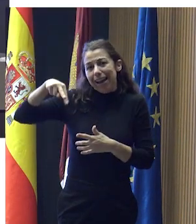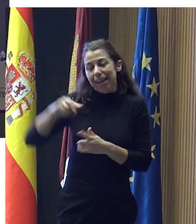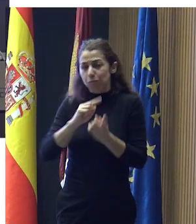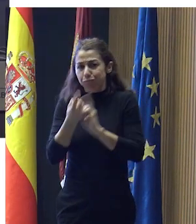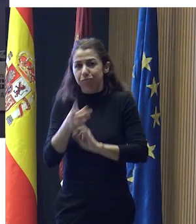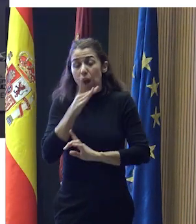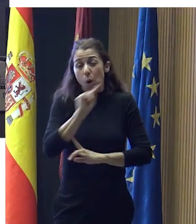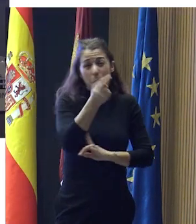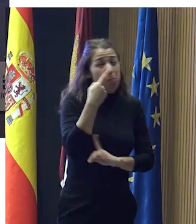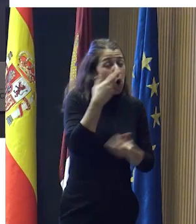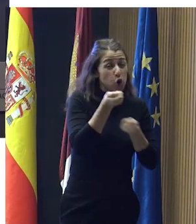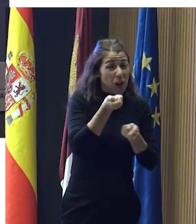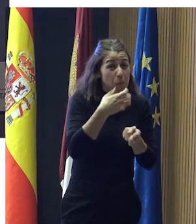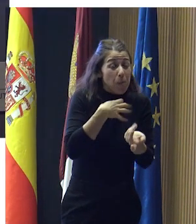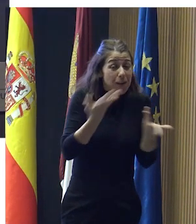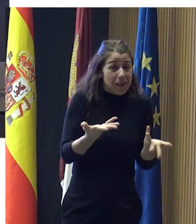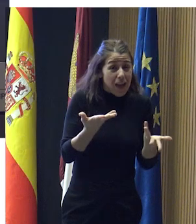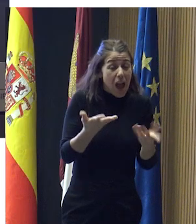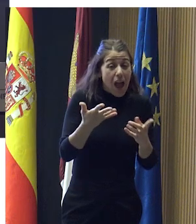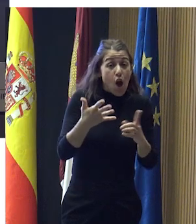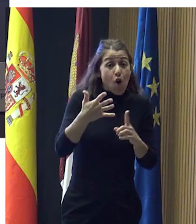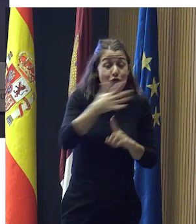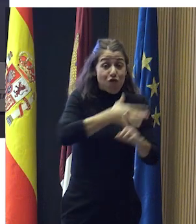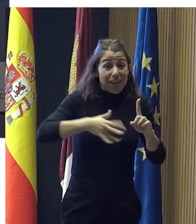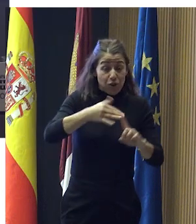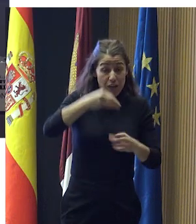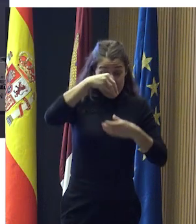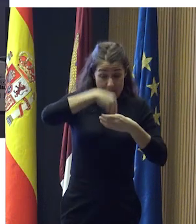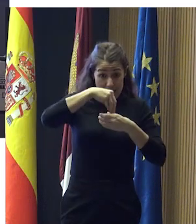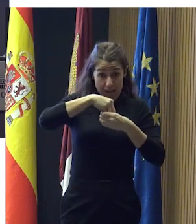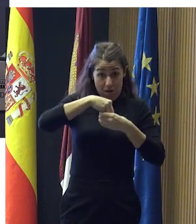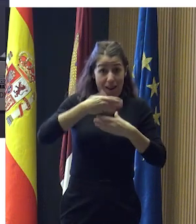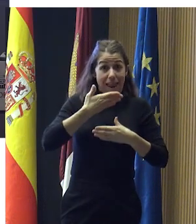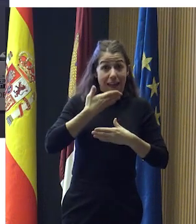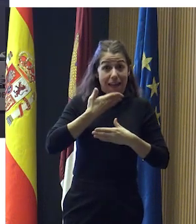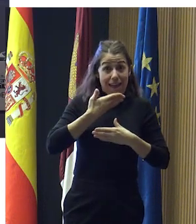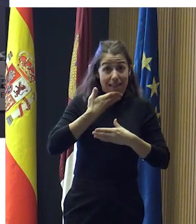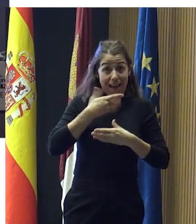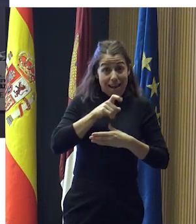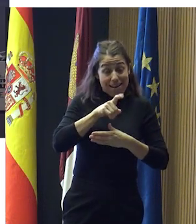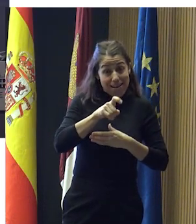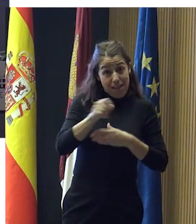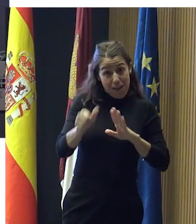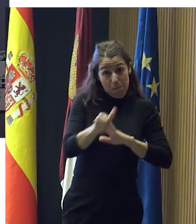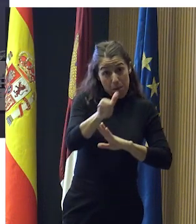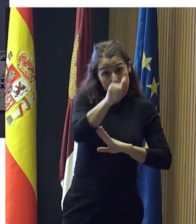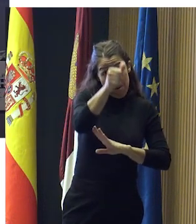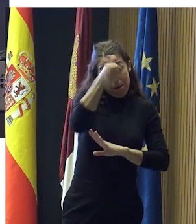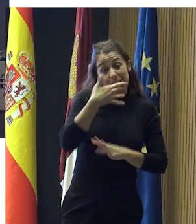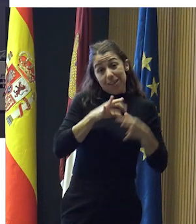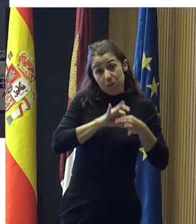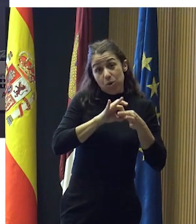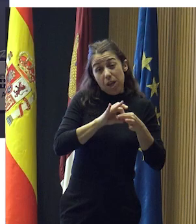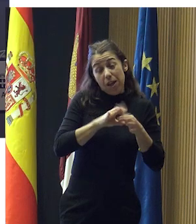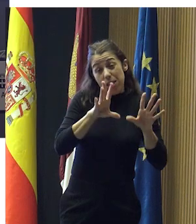Pues lo primero y lo que no podemos controlar son los factores internos. La edad aumenta el riesgo de padecer cáncer. Es una enfermedad sobre todo asociada